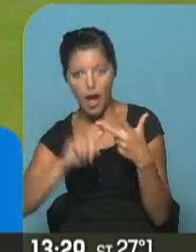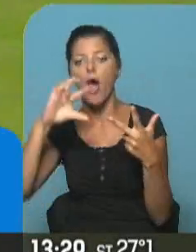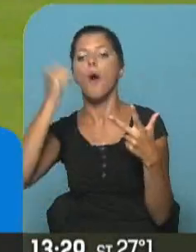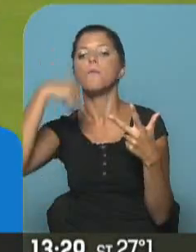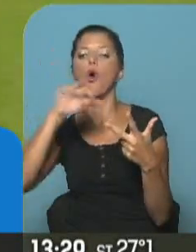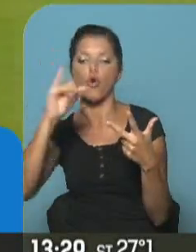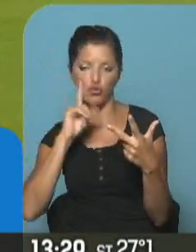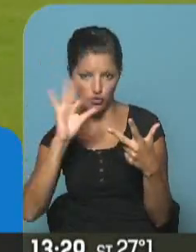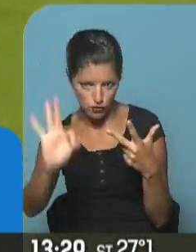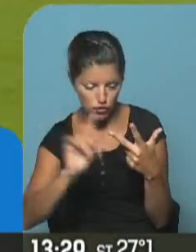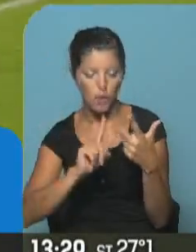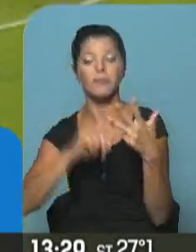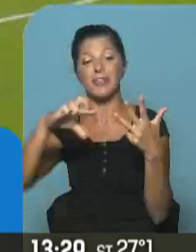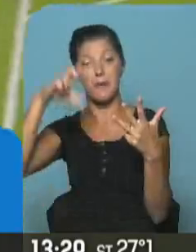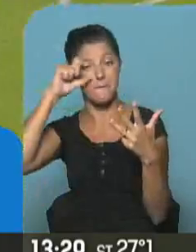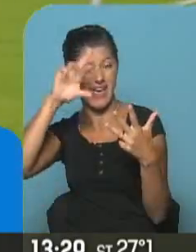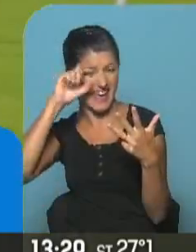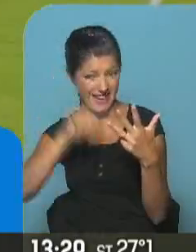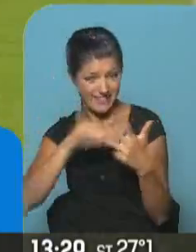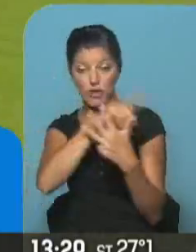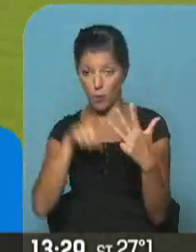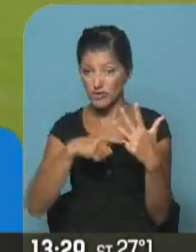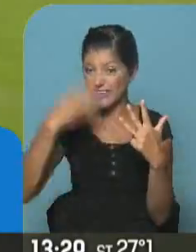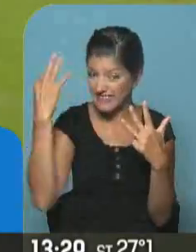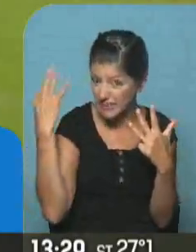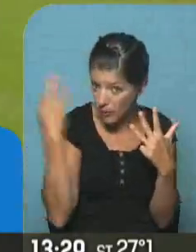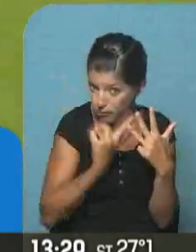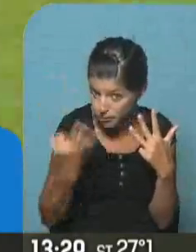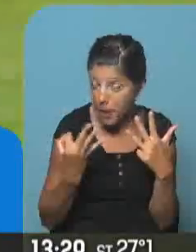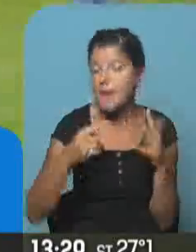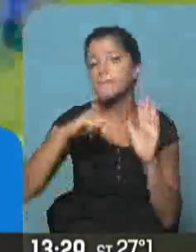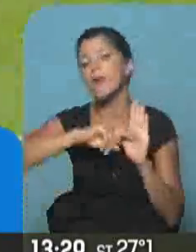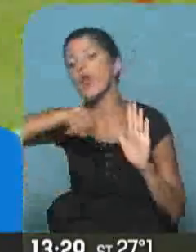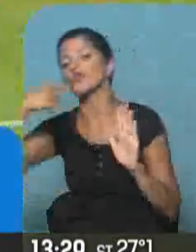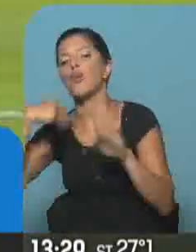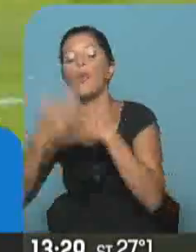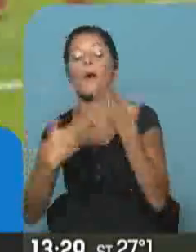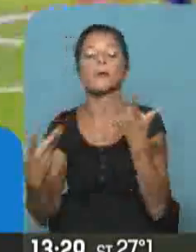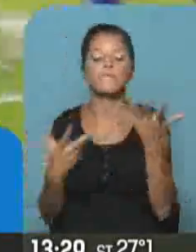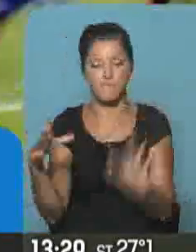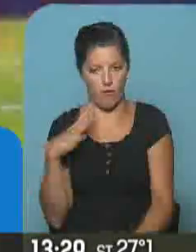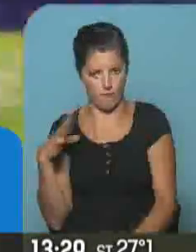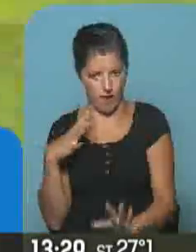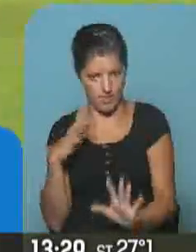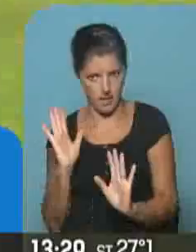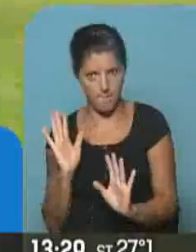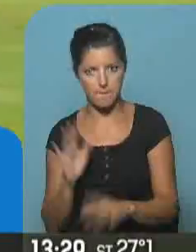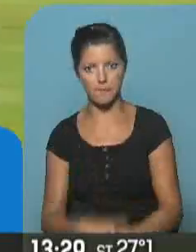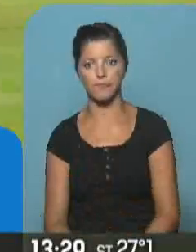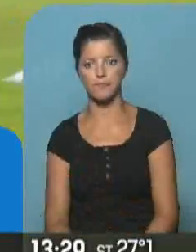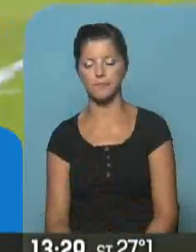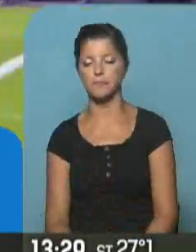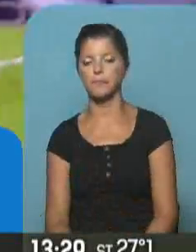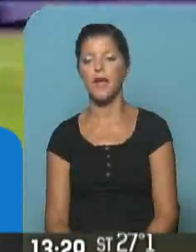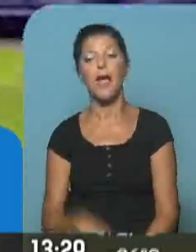también. Y Enzo Pérez, pero el resto no está definido hasta último momento. Recordemos que